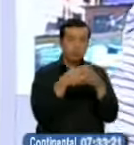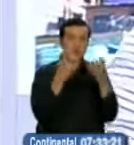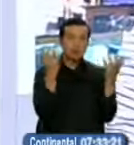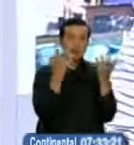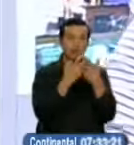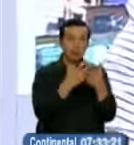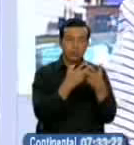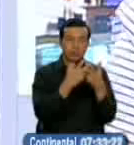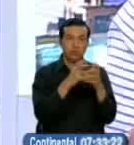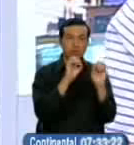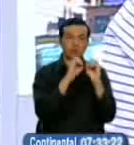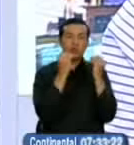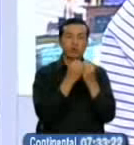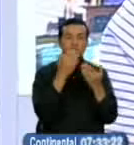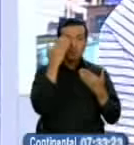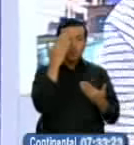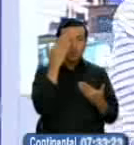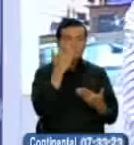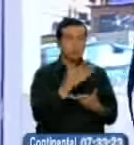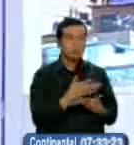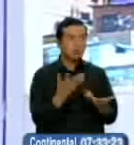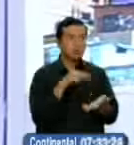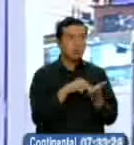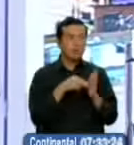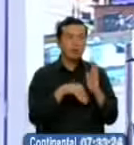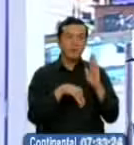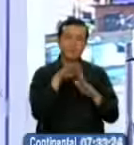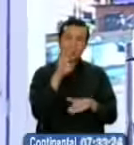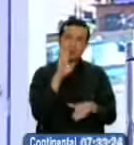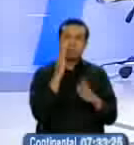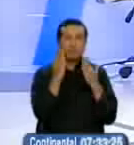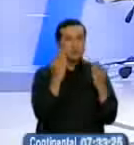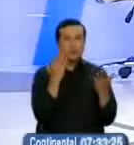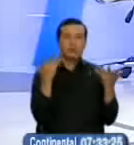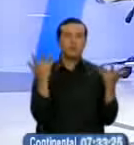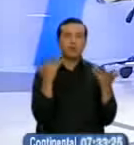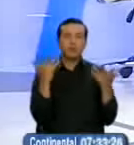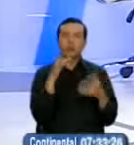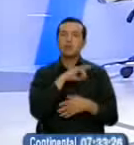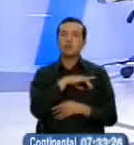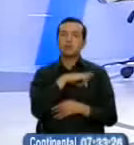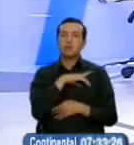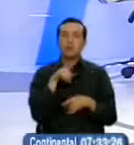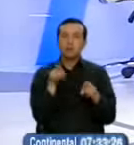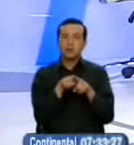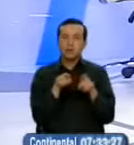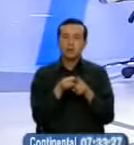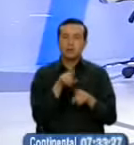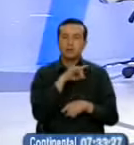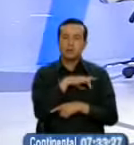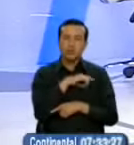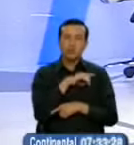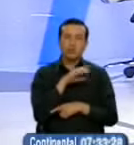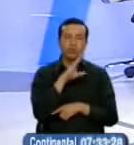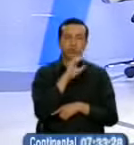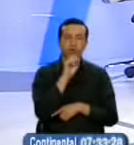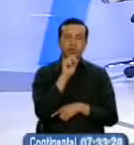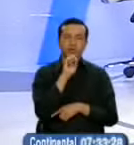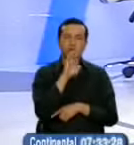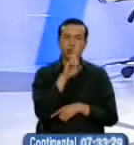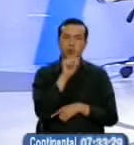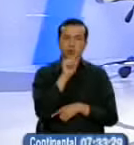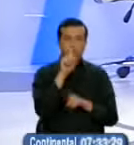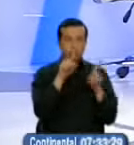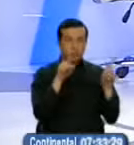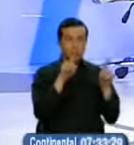articulación de organizaciones políticas. Es algo más bien parecido a la Concertación chilena. Nosotros nos llamamos Concertación. Varias